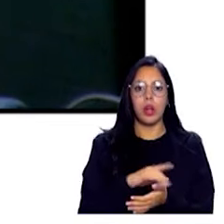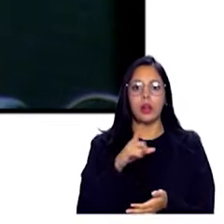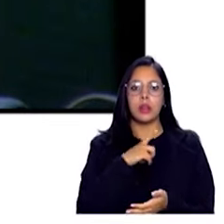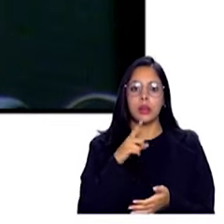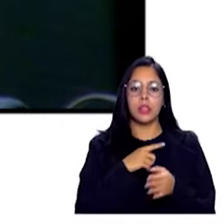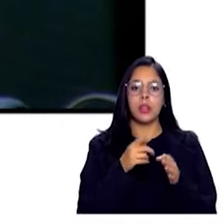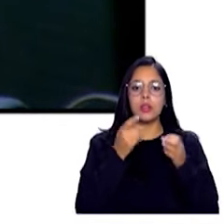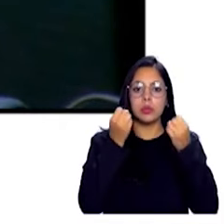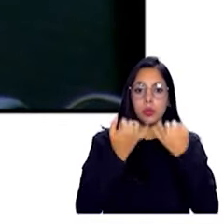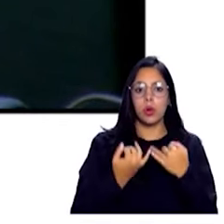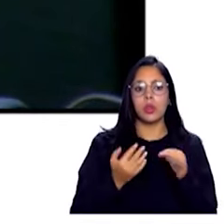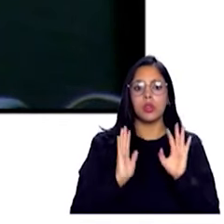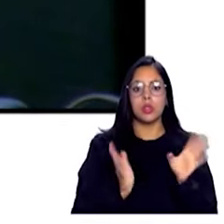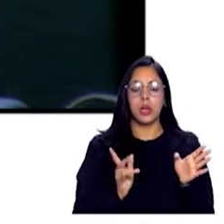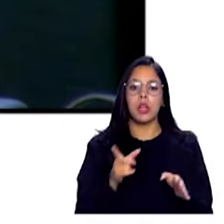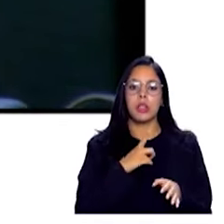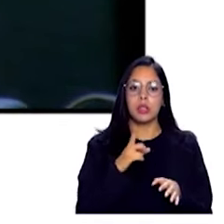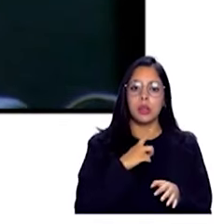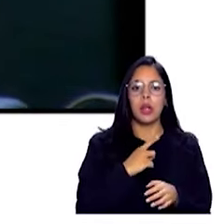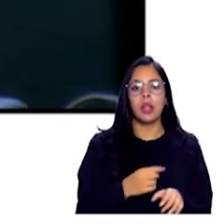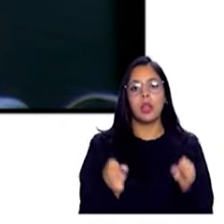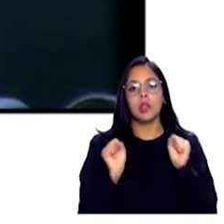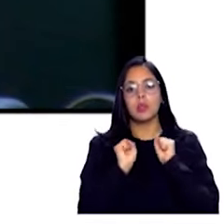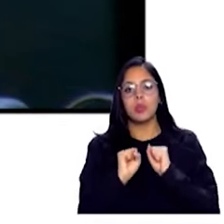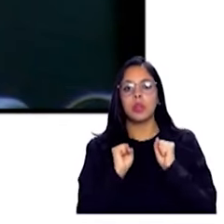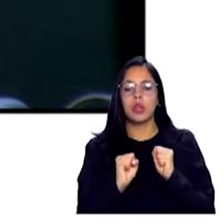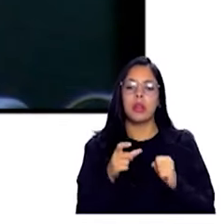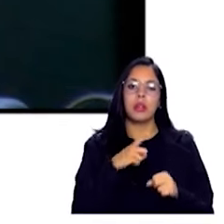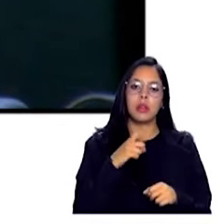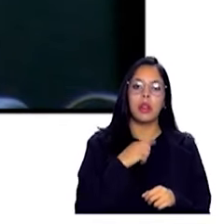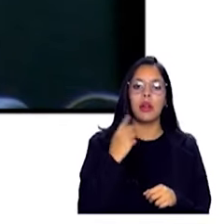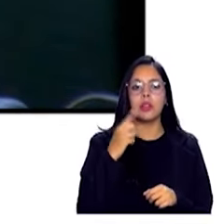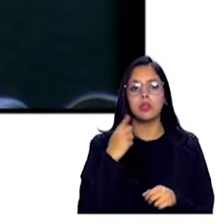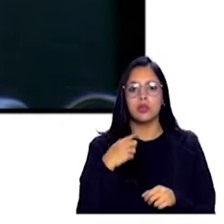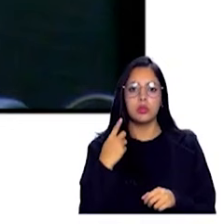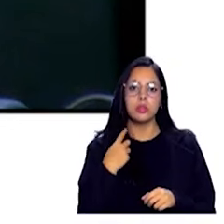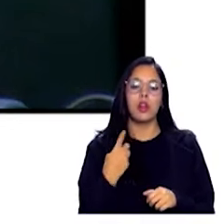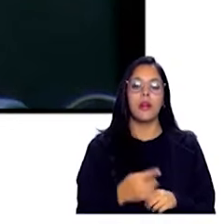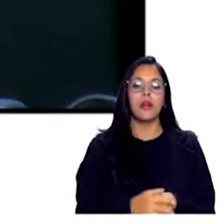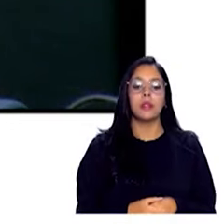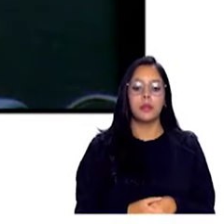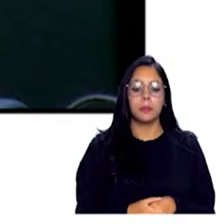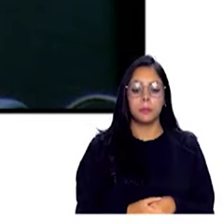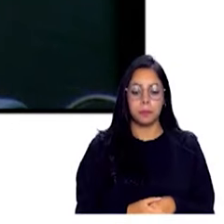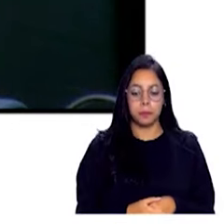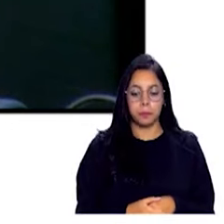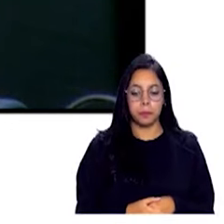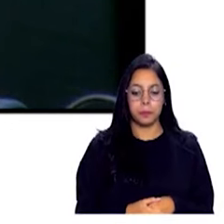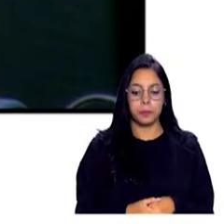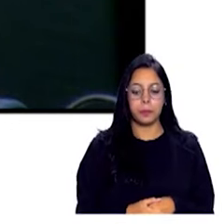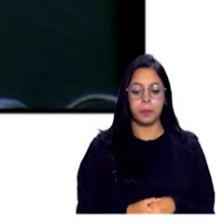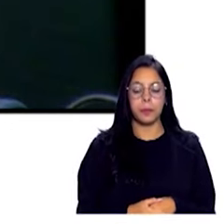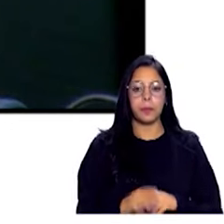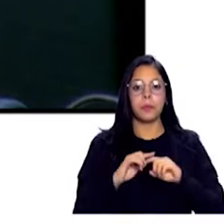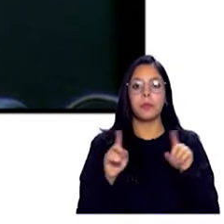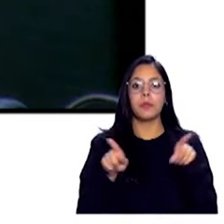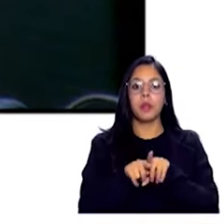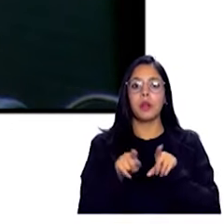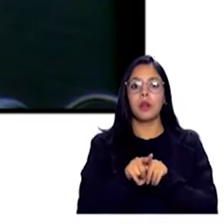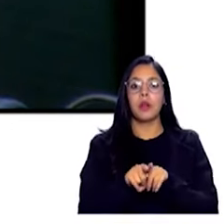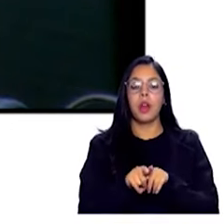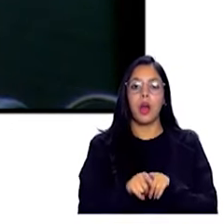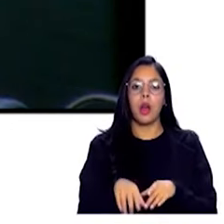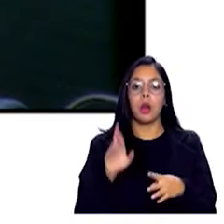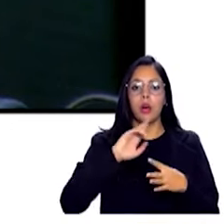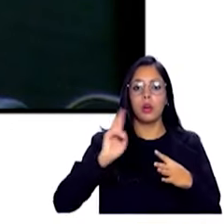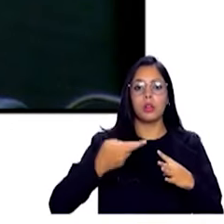cuestión nueva no es la posibilidad deocar cuestiones que no se recursos que se han plante directamente cos impensable